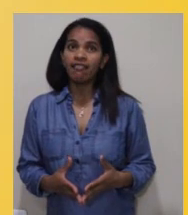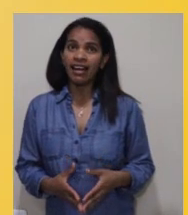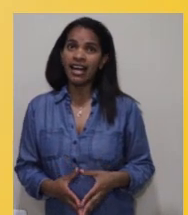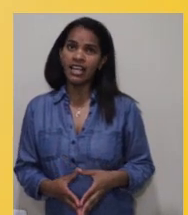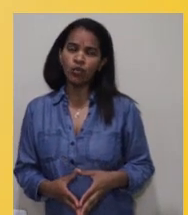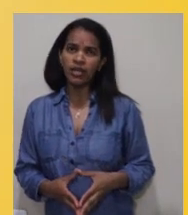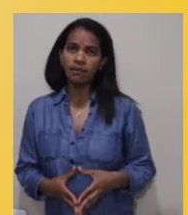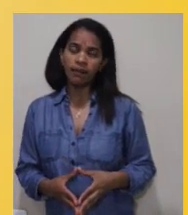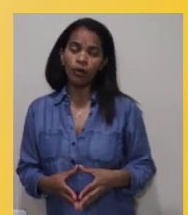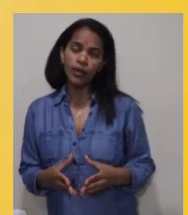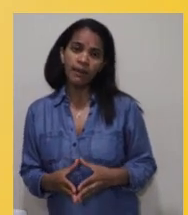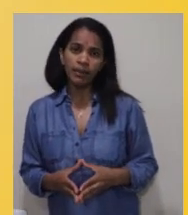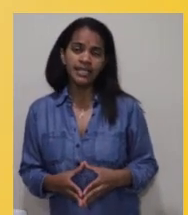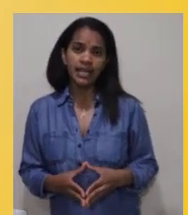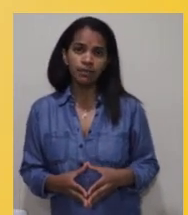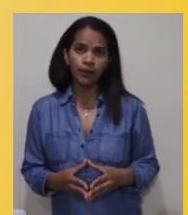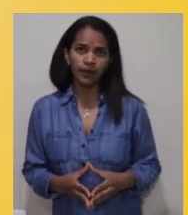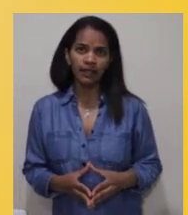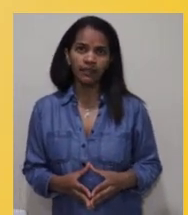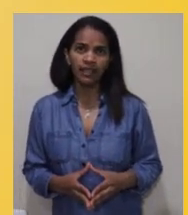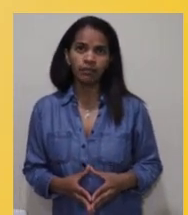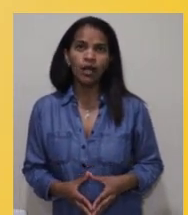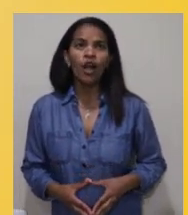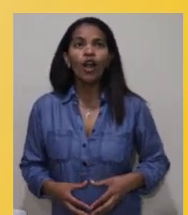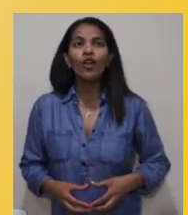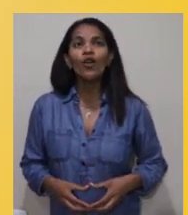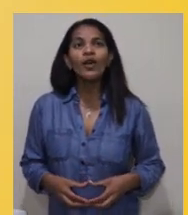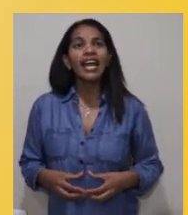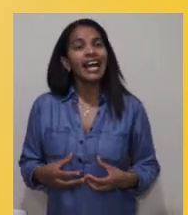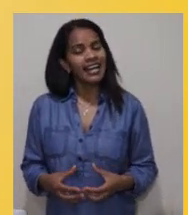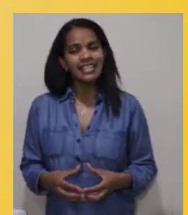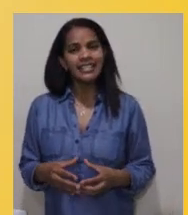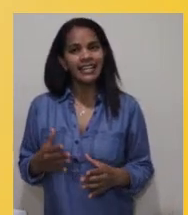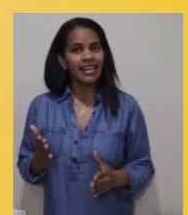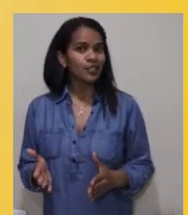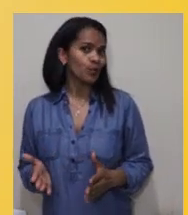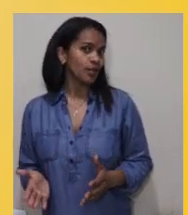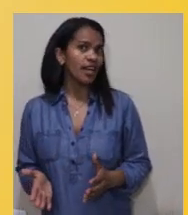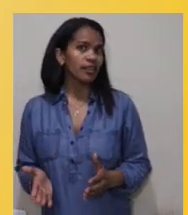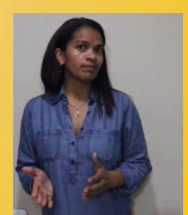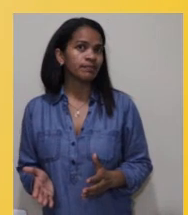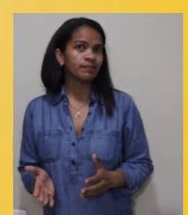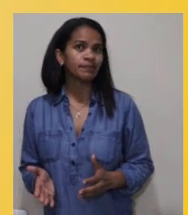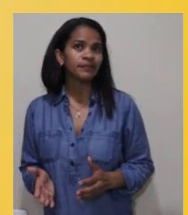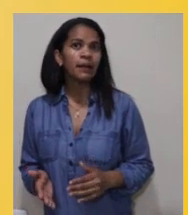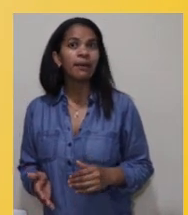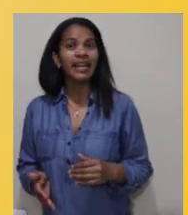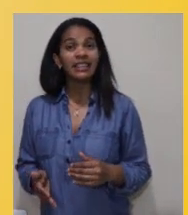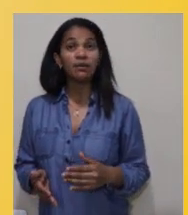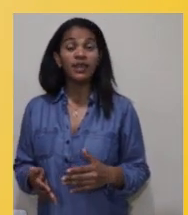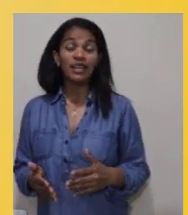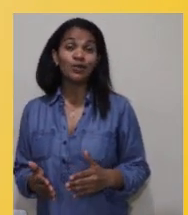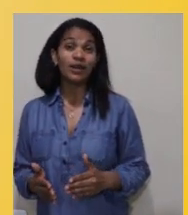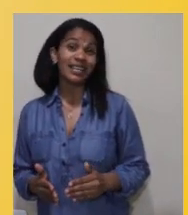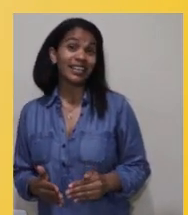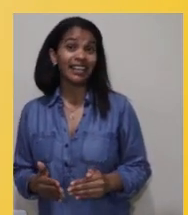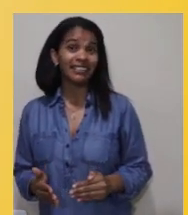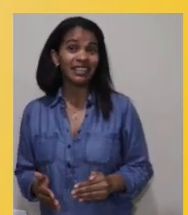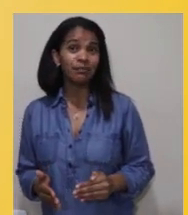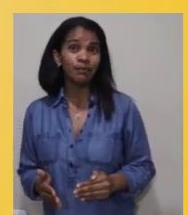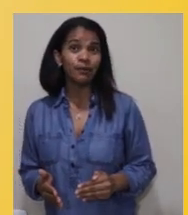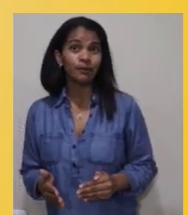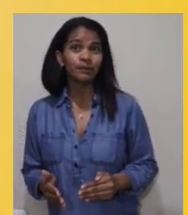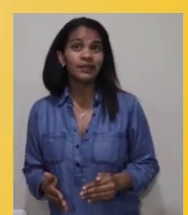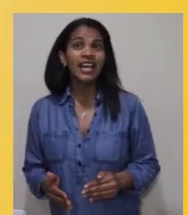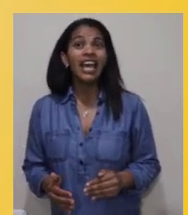poder trabajar en una empresa importante. Lo que hará será estudiar para terminar su carrera